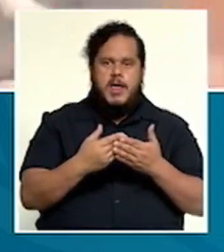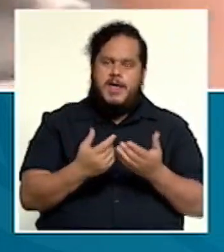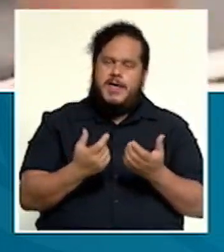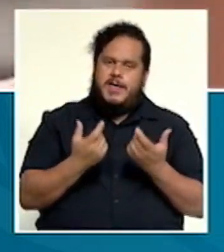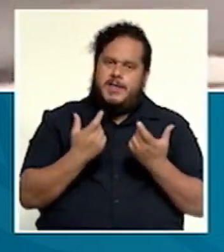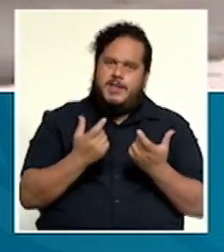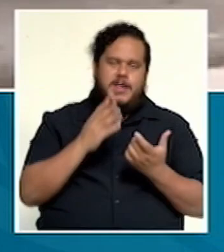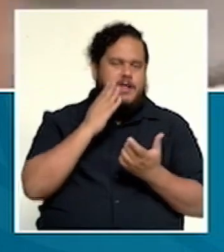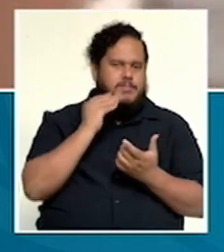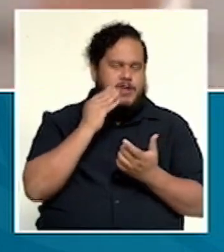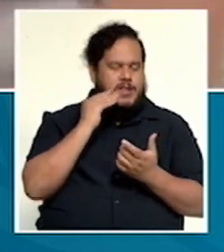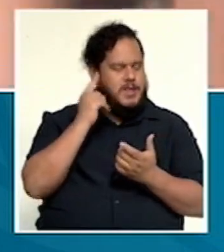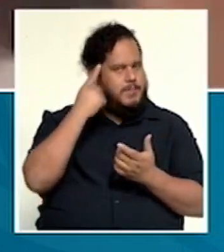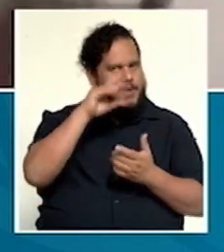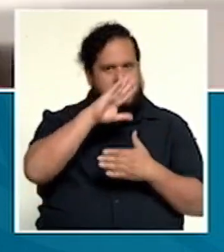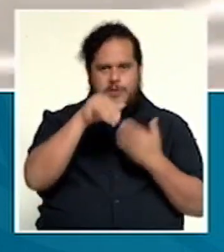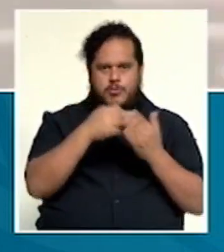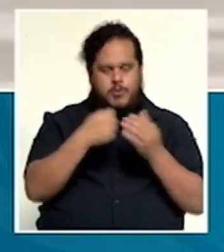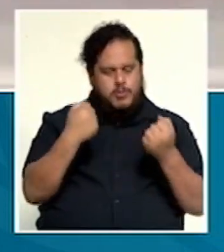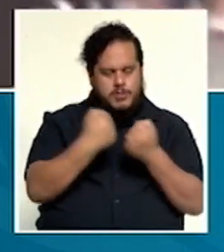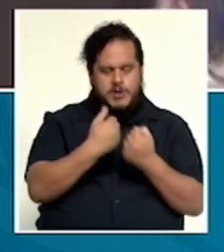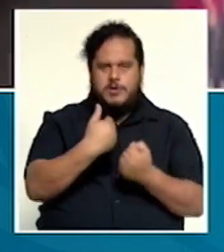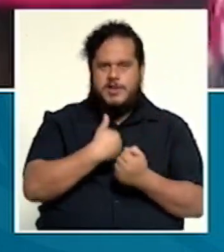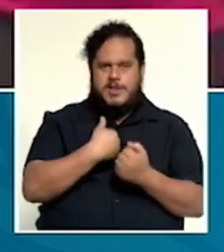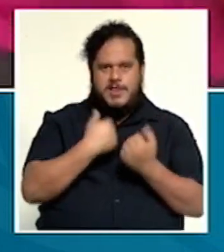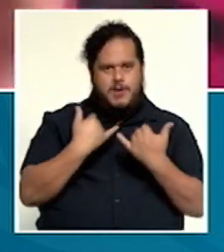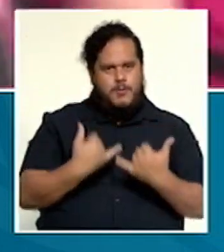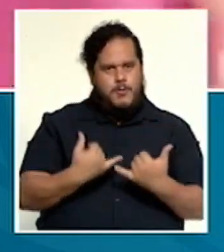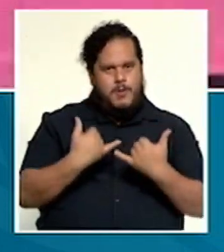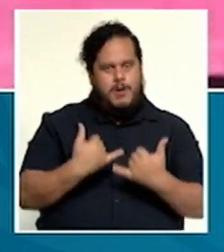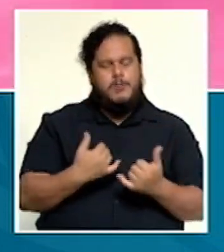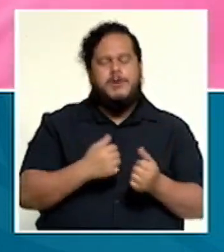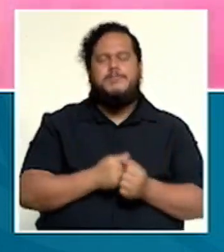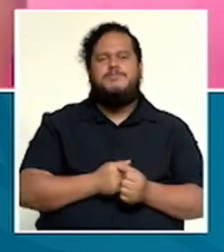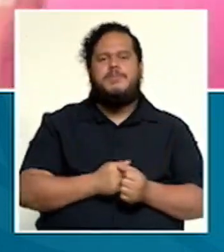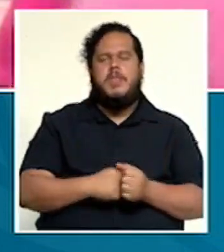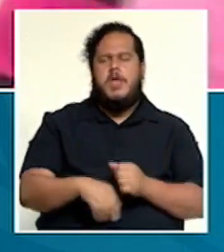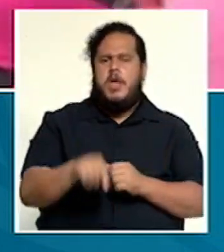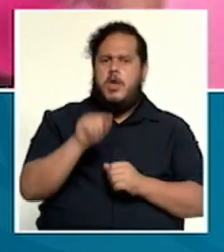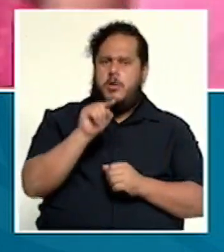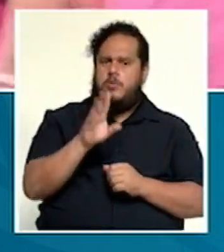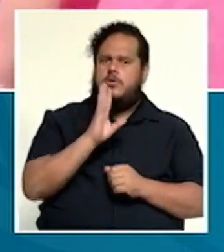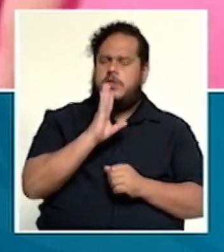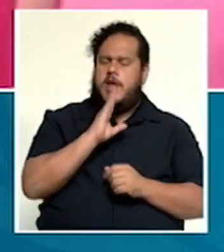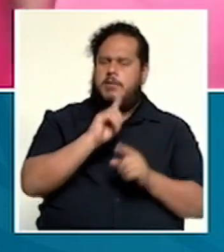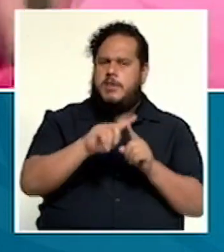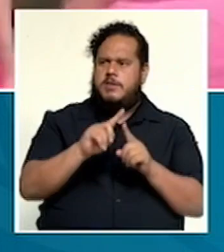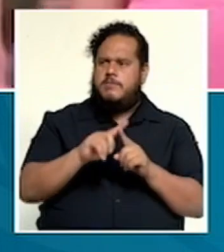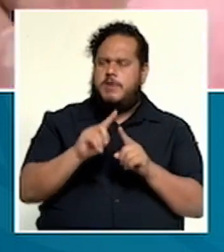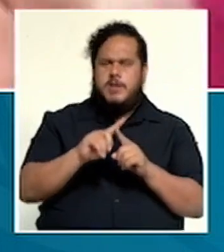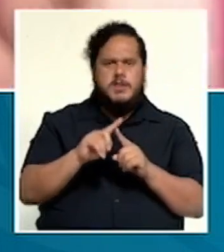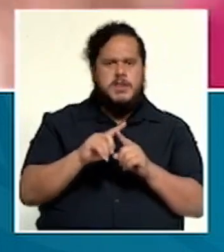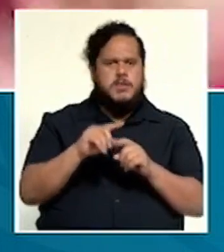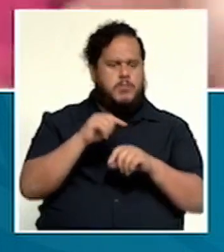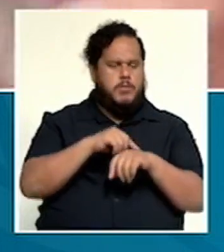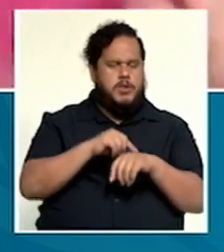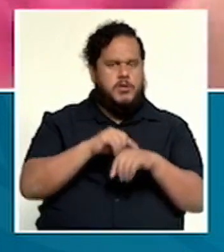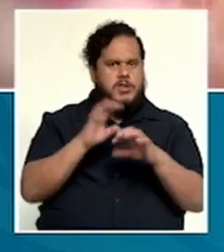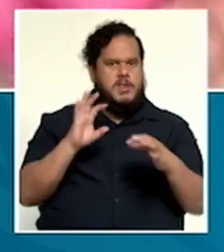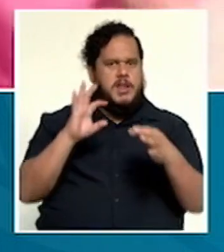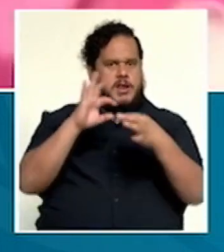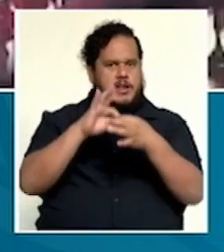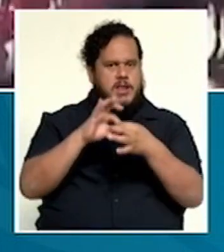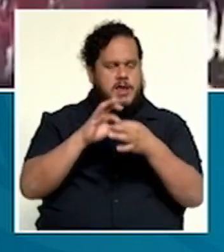los retos que tengo ahora por delante. Ahí también usted habla en varios momentos del engagement, de